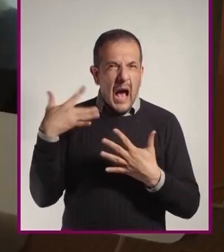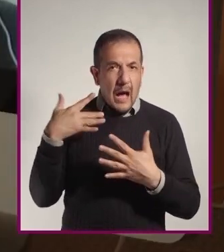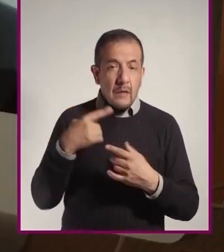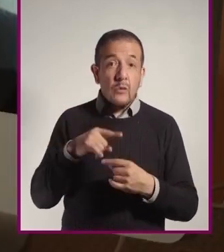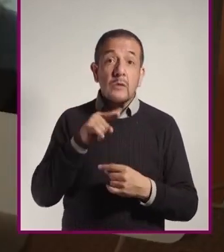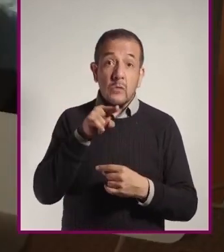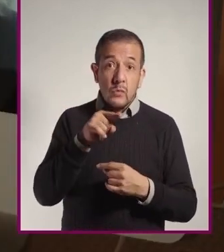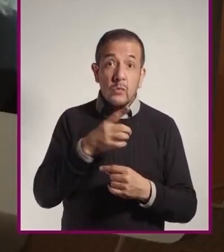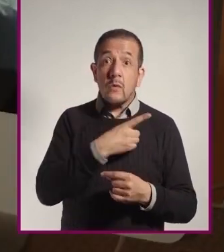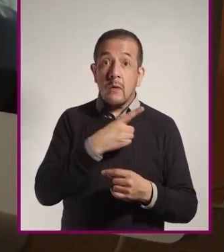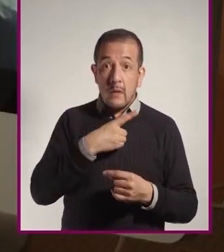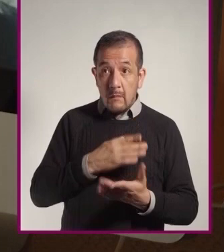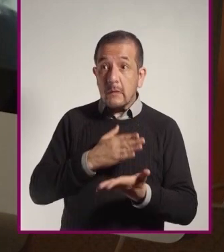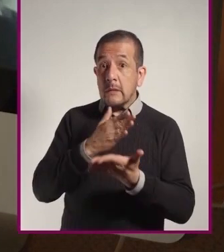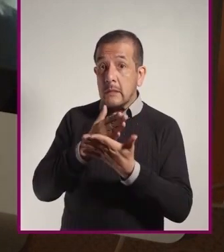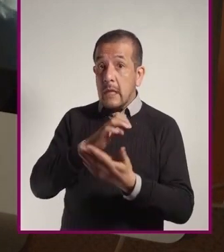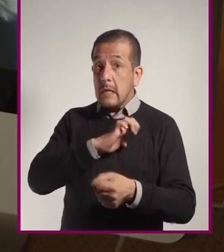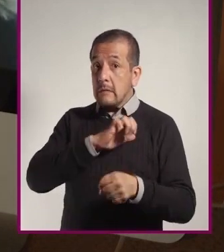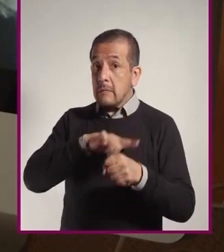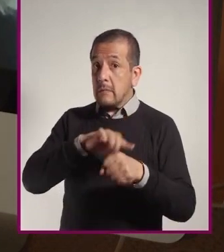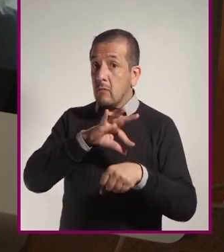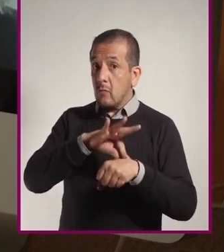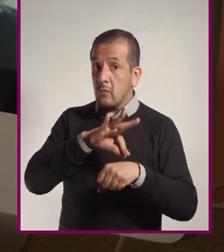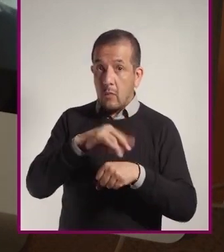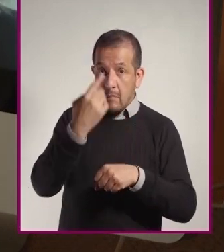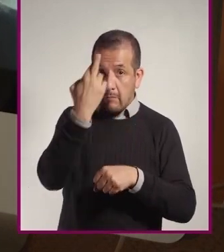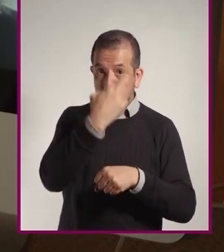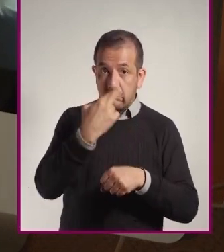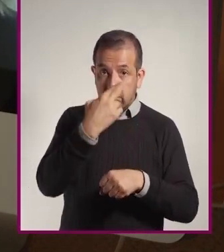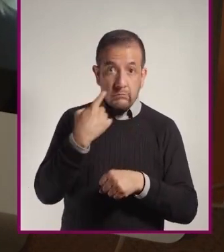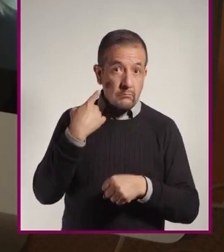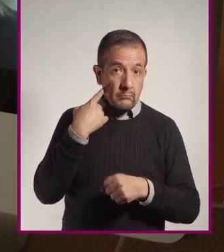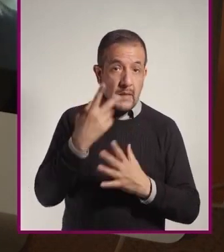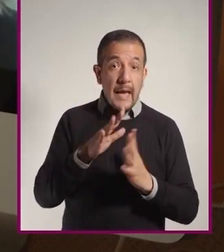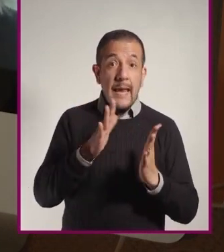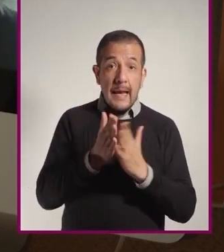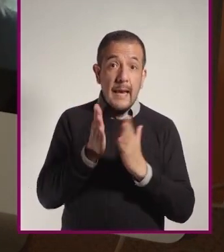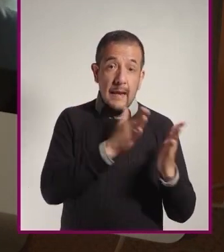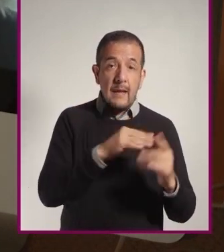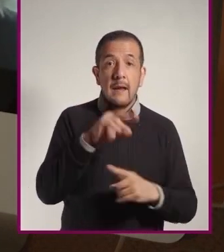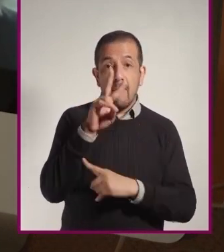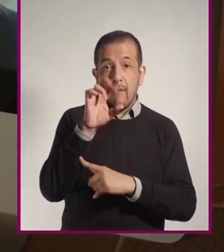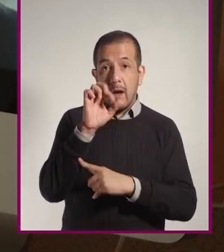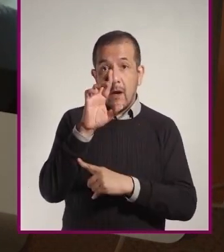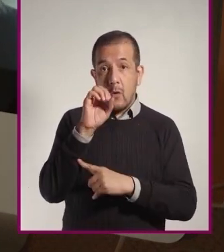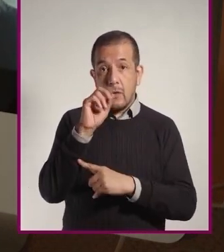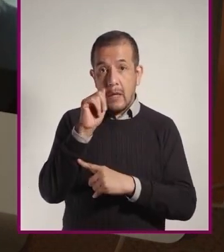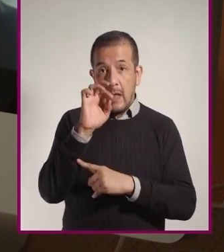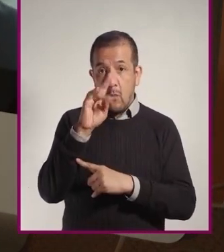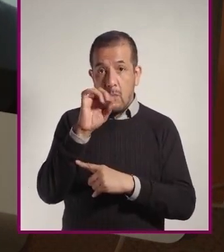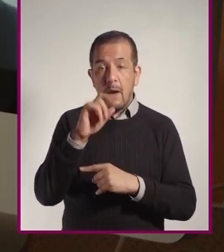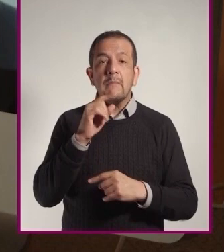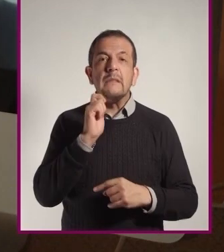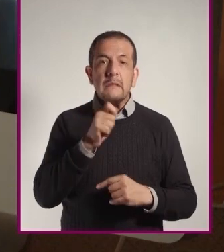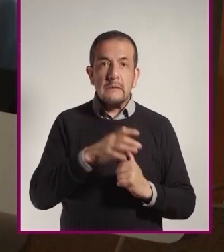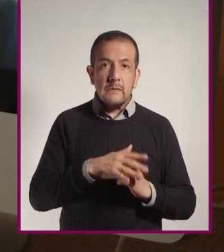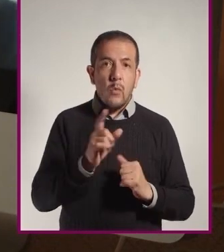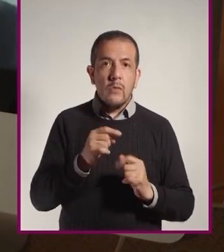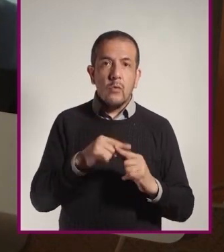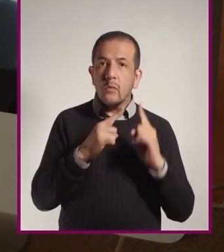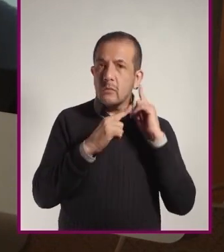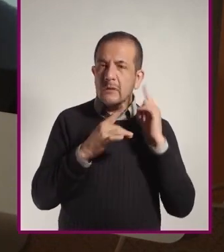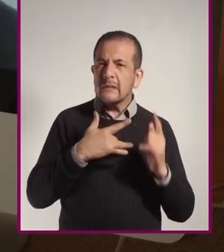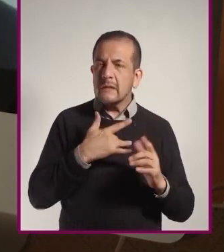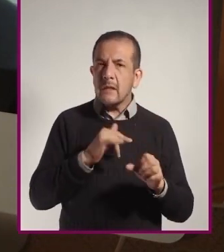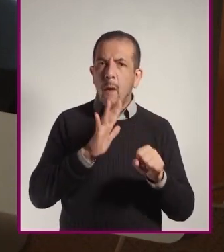hacer es ir a ver un especialista, ¿no? En el caso del barotrauma, básicamente lo que sucede es de que sientes tapados los oídos,